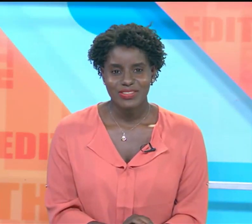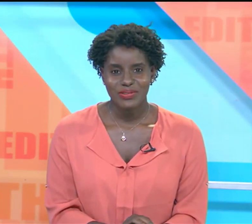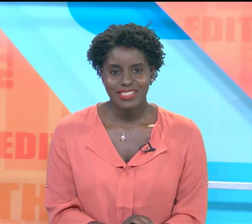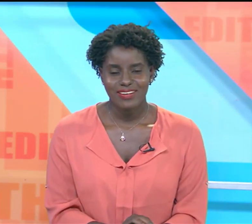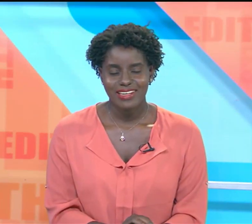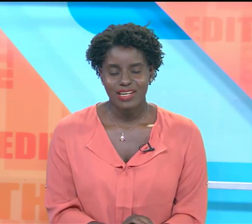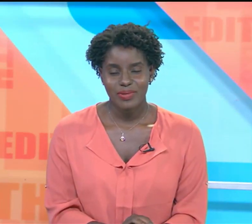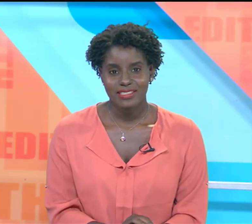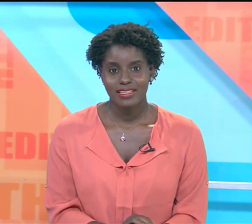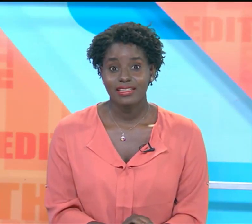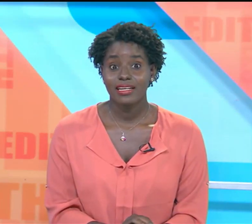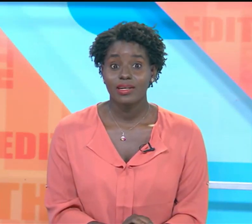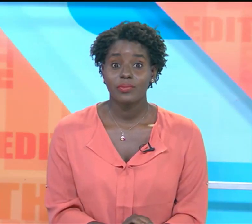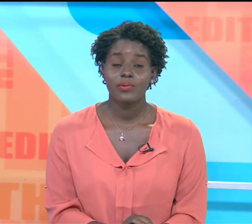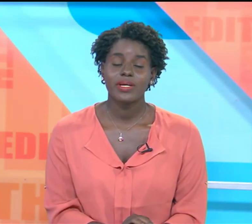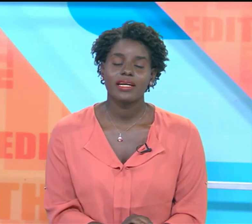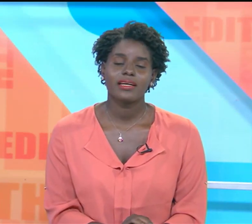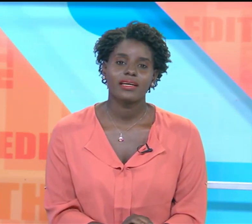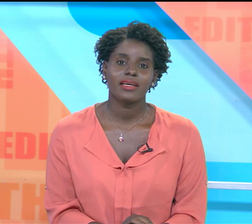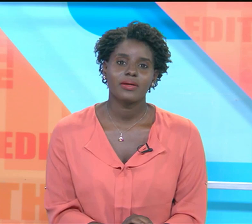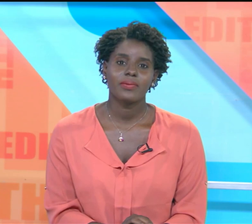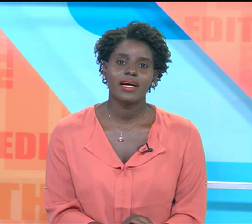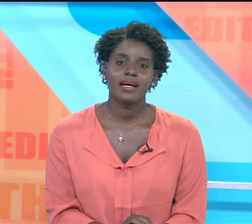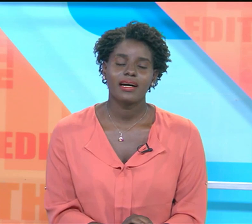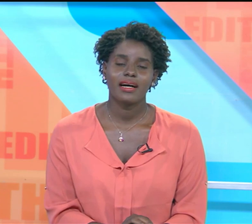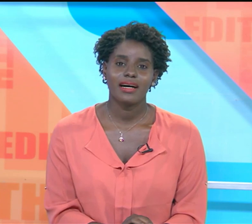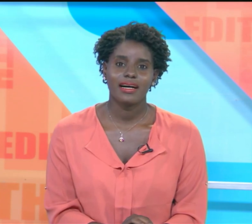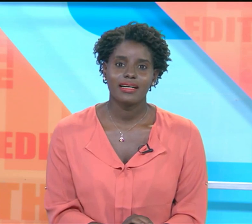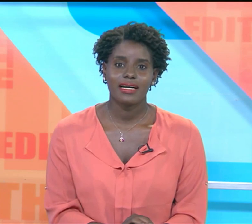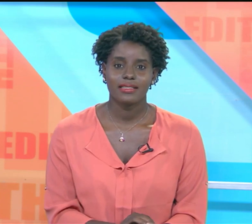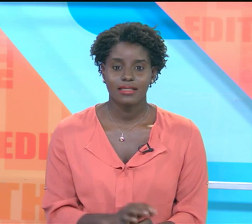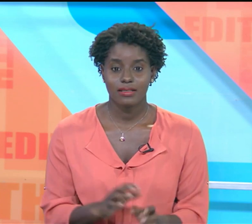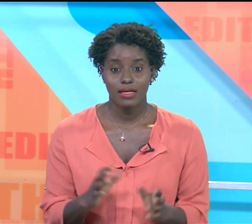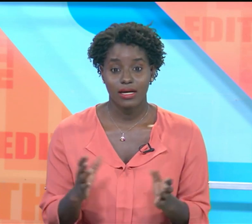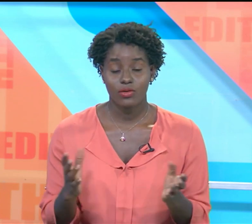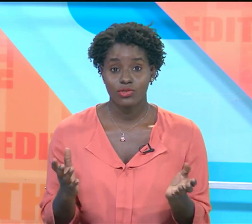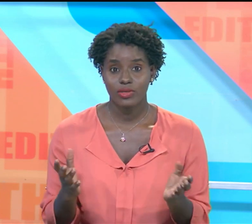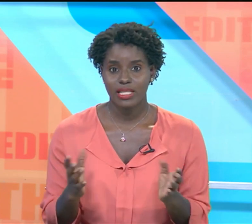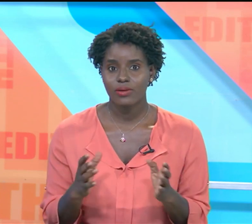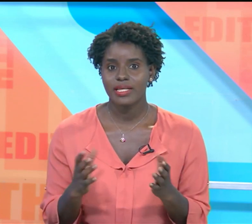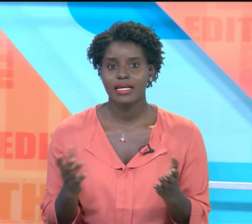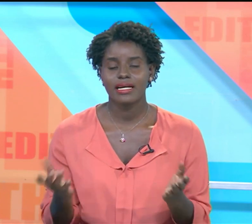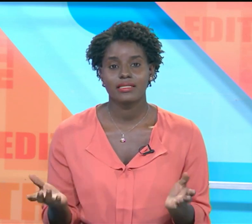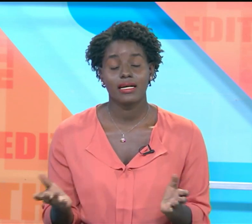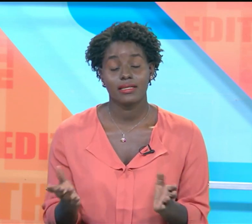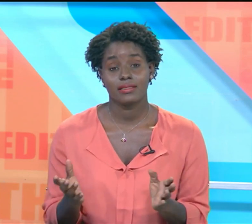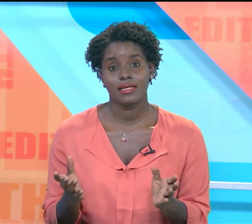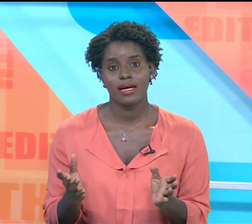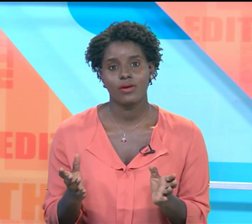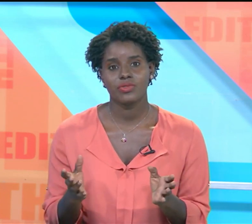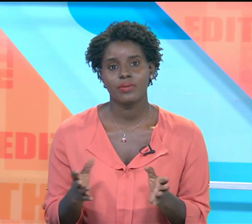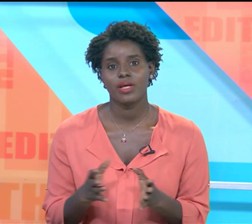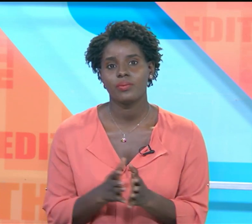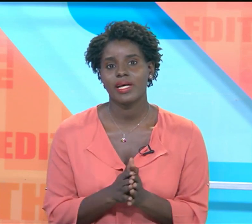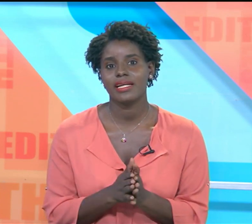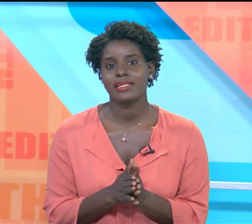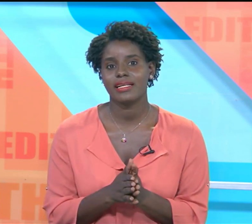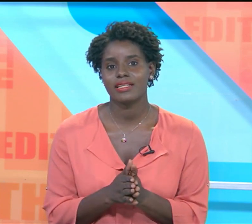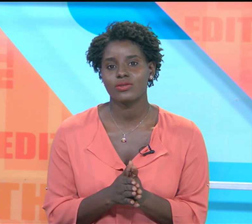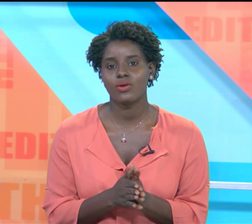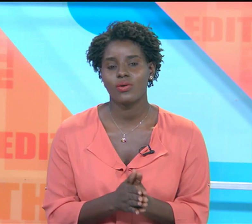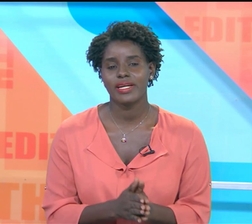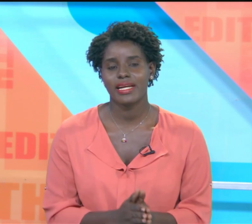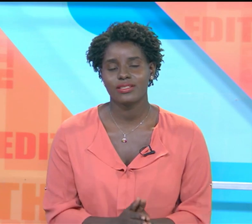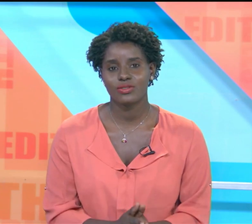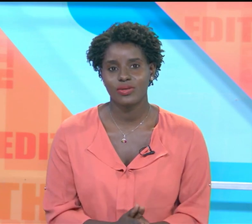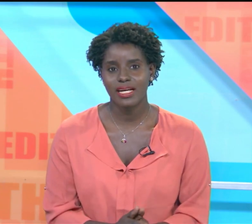Ustedes escuchaban al presidente de la República que iba a consolidar o vaya, hacía un llamado para el